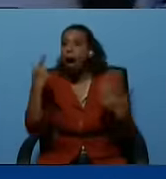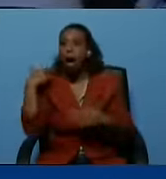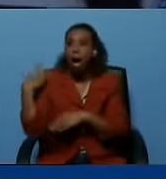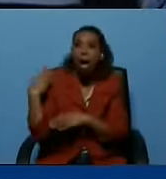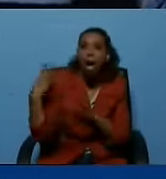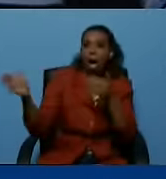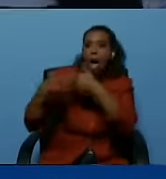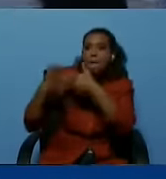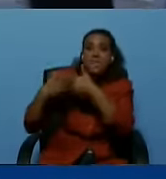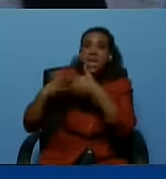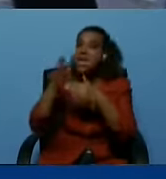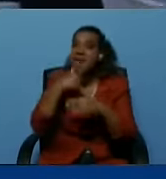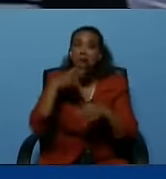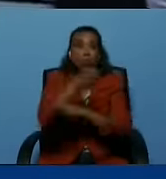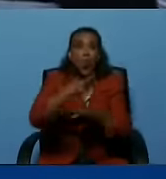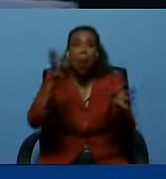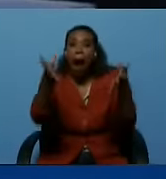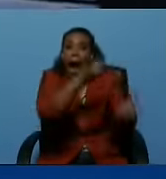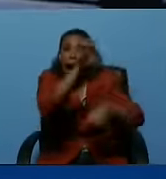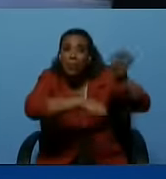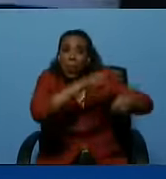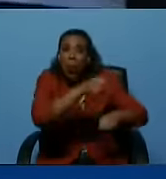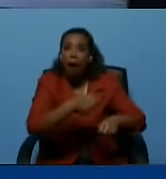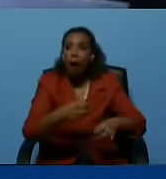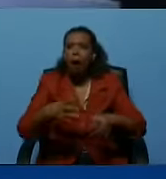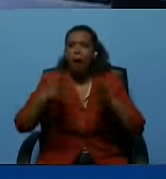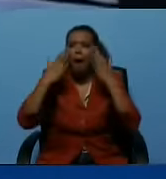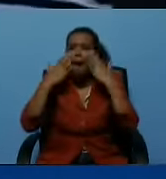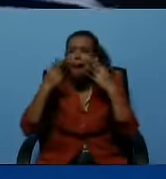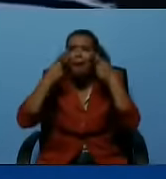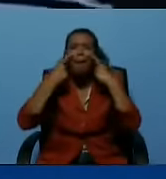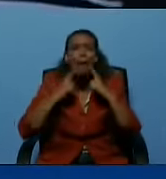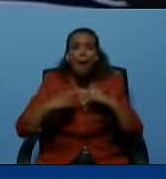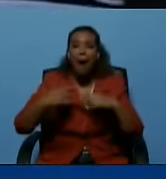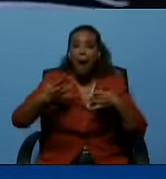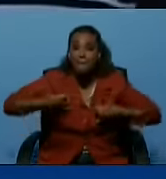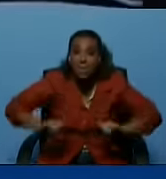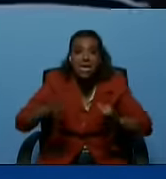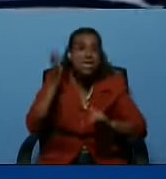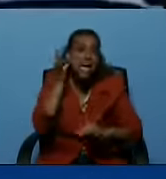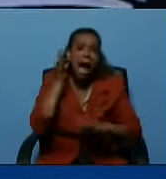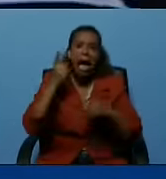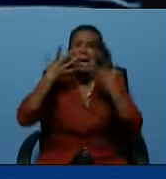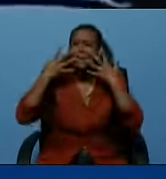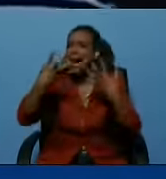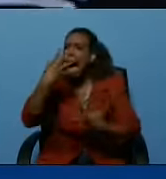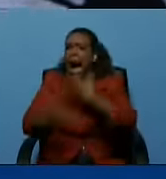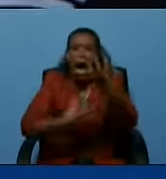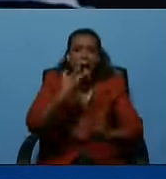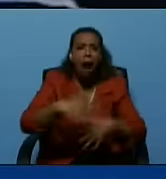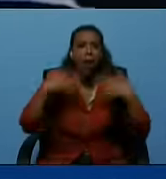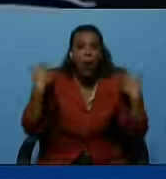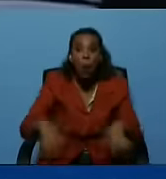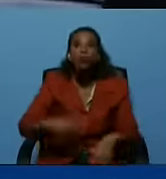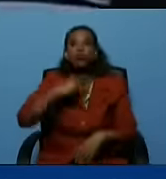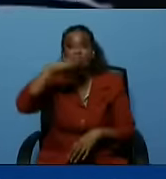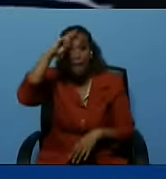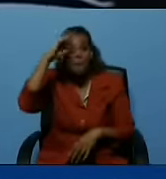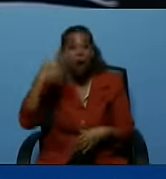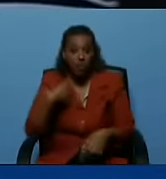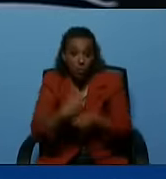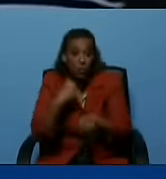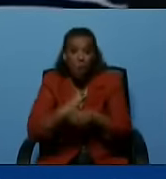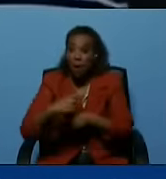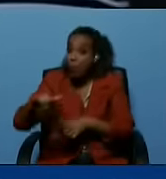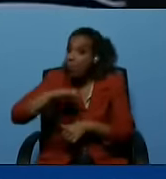llegas a tu negocio y no ves nada. Lo que me senté fue a llorar, mi hija gritando. Bueno, usted se imagina, usted también es padre, también es hombre, trabajó igual que